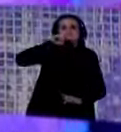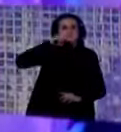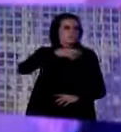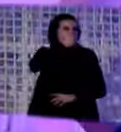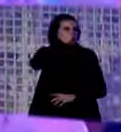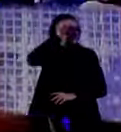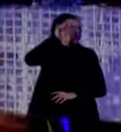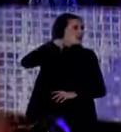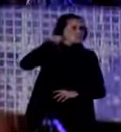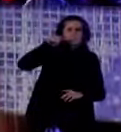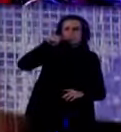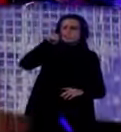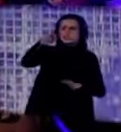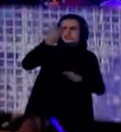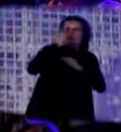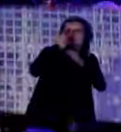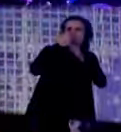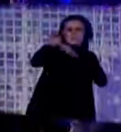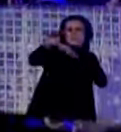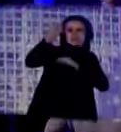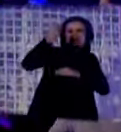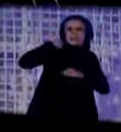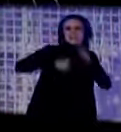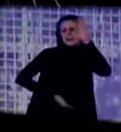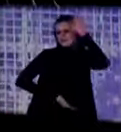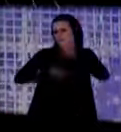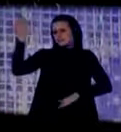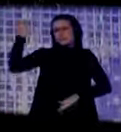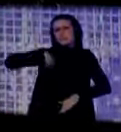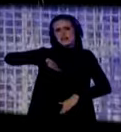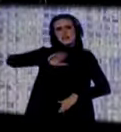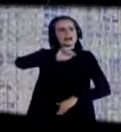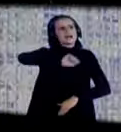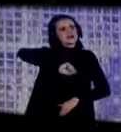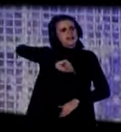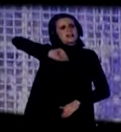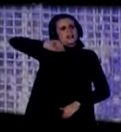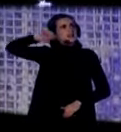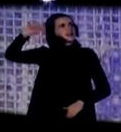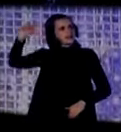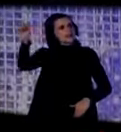caros sobrando estás marchas de